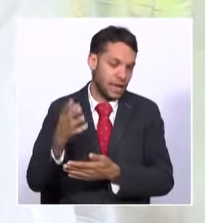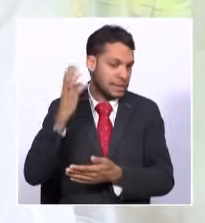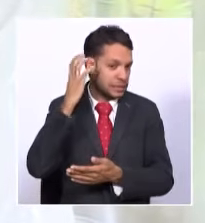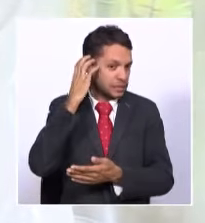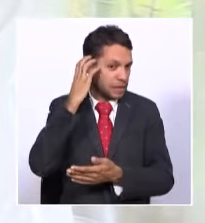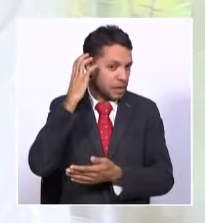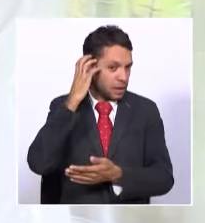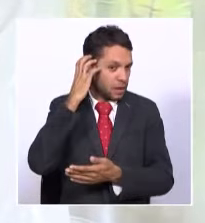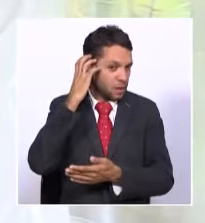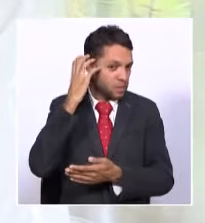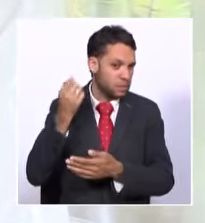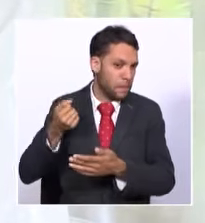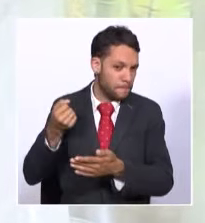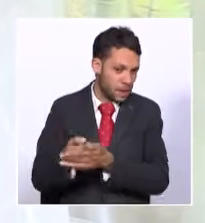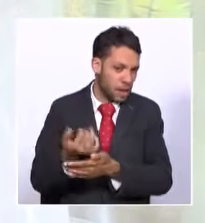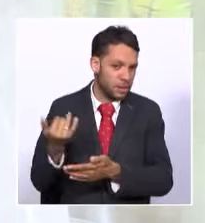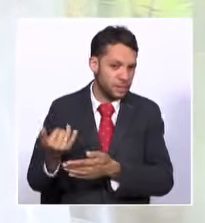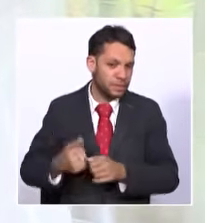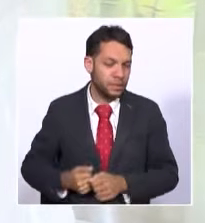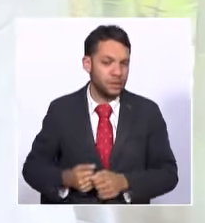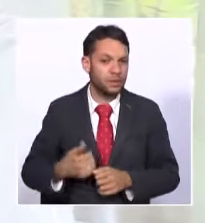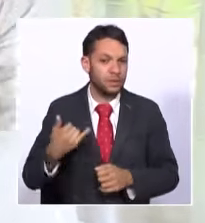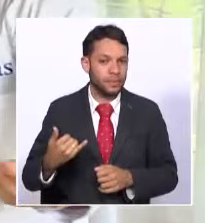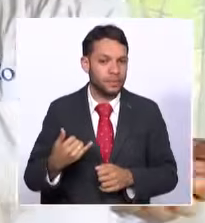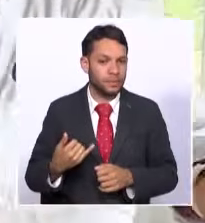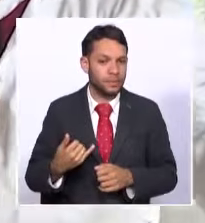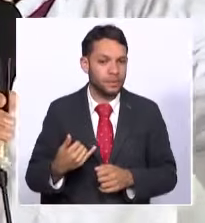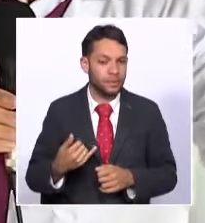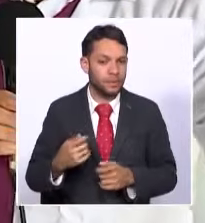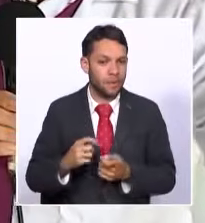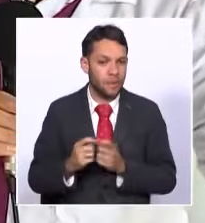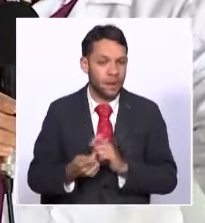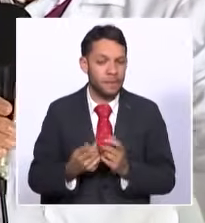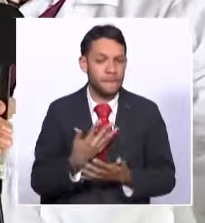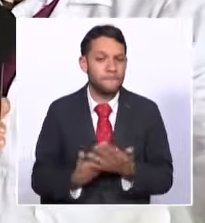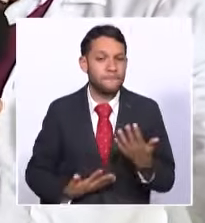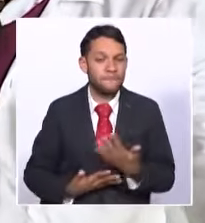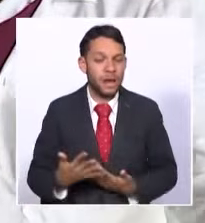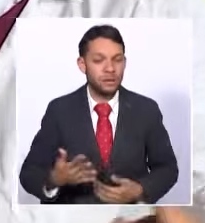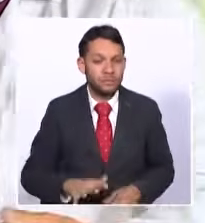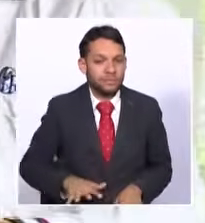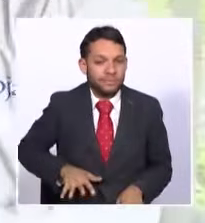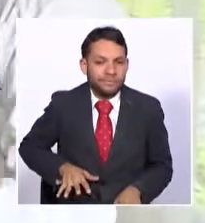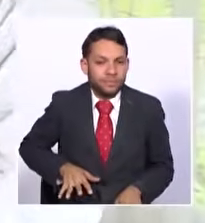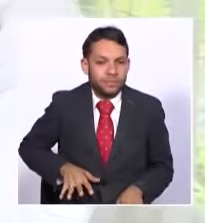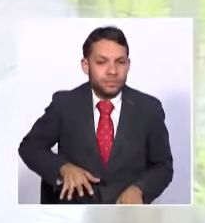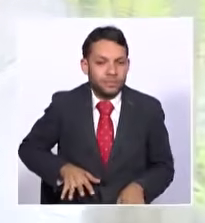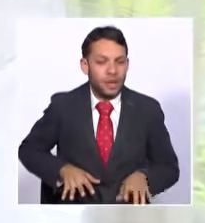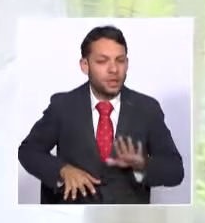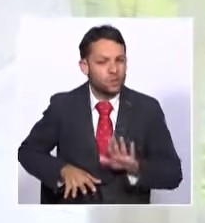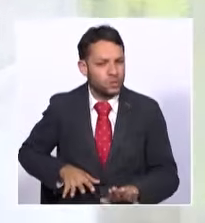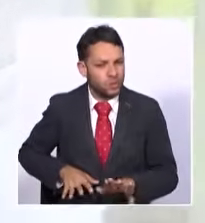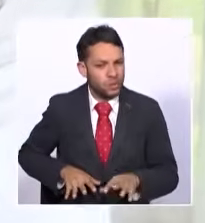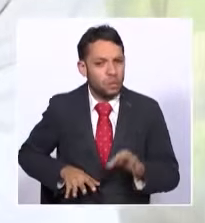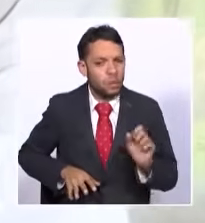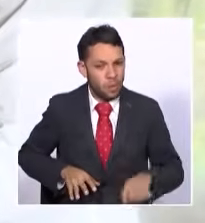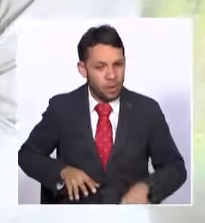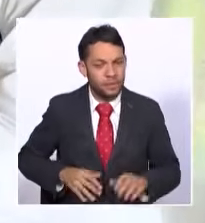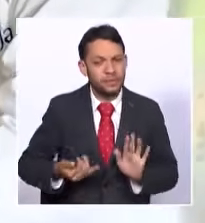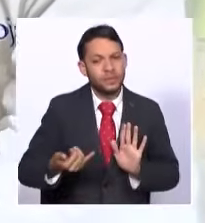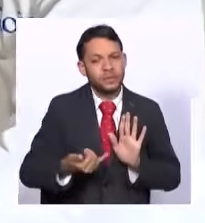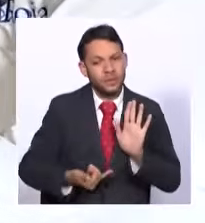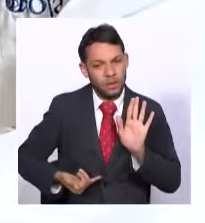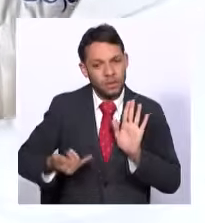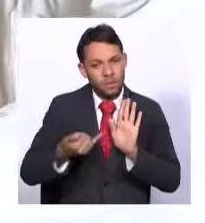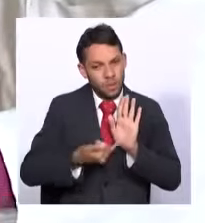cerebral. Y entonces tiene retracción en esta mano. Pero yo podría, entre comillas, hacer un dibujo para